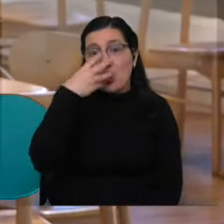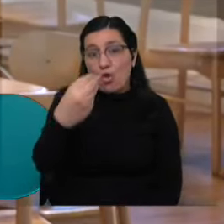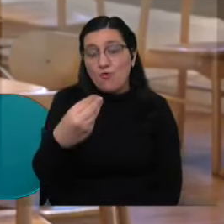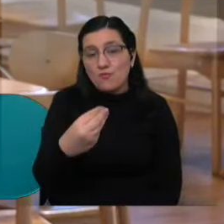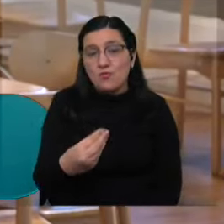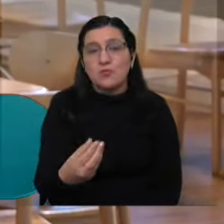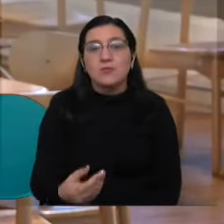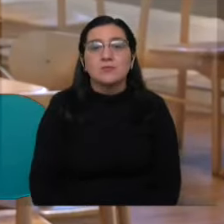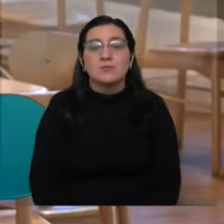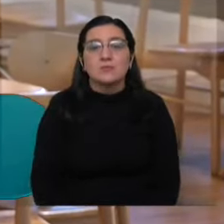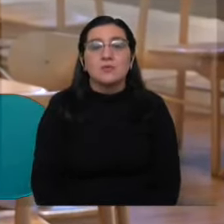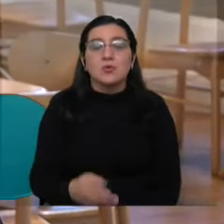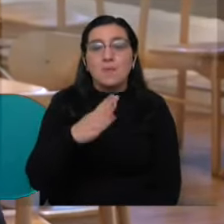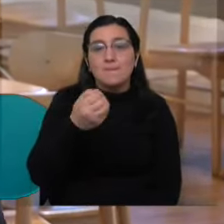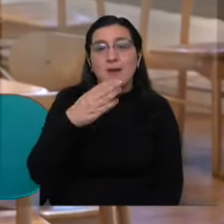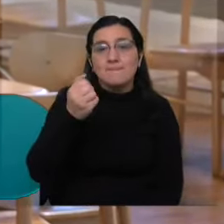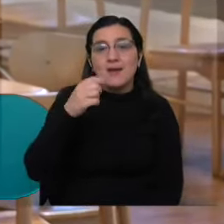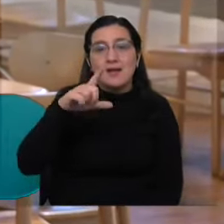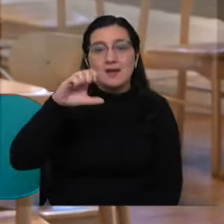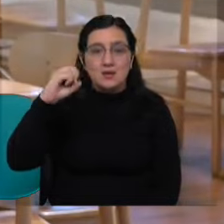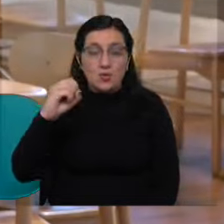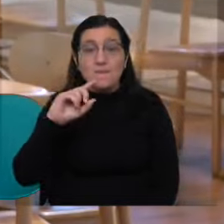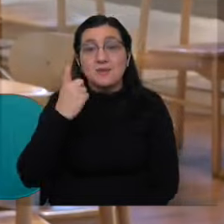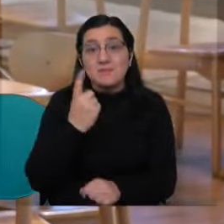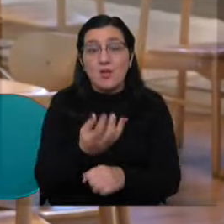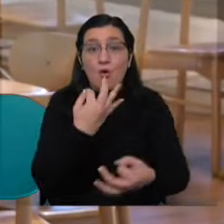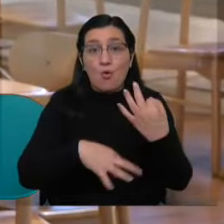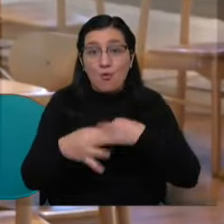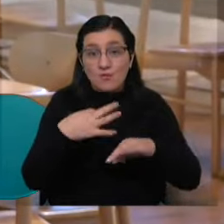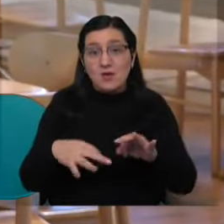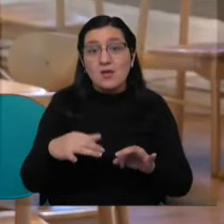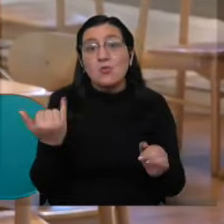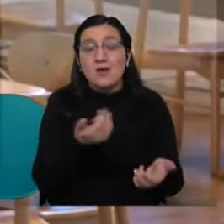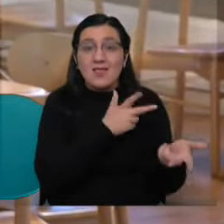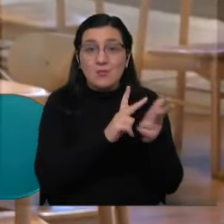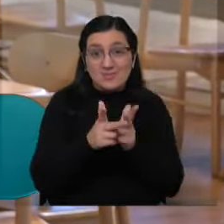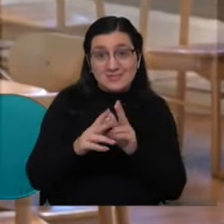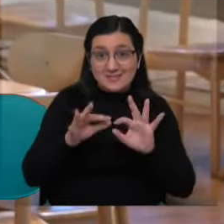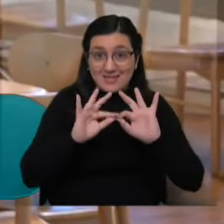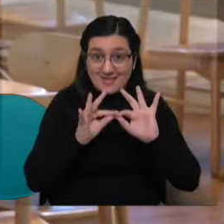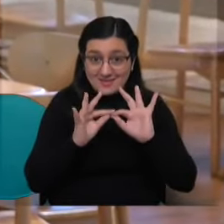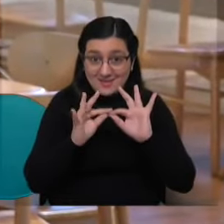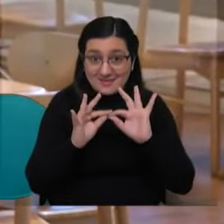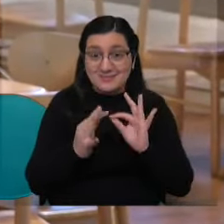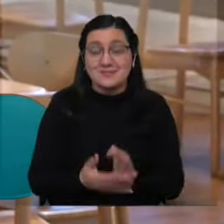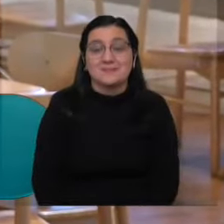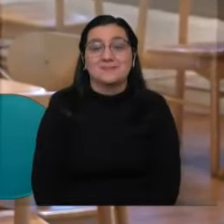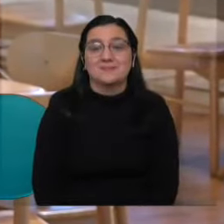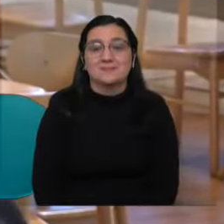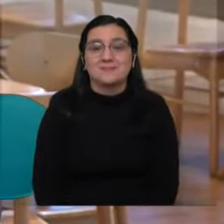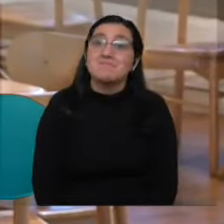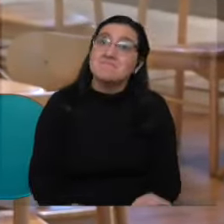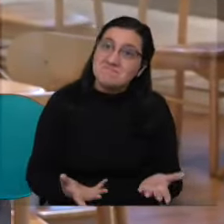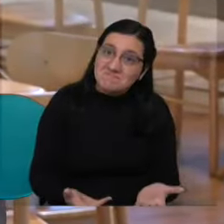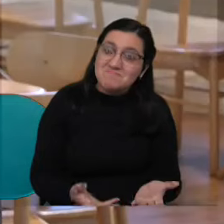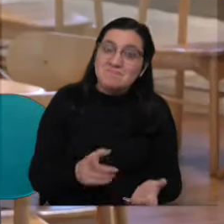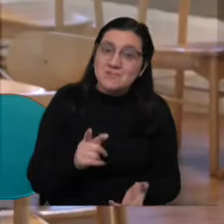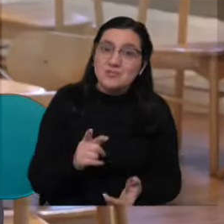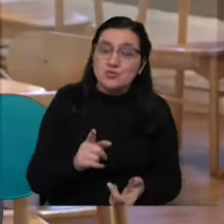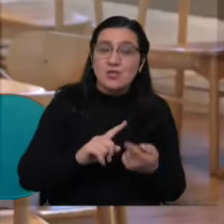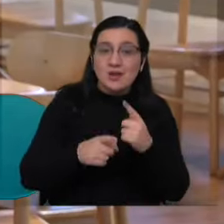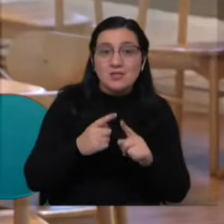compuesta en escena de Andrés papá Leo primera obra de La Banda Sinfónica con lenguaje de señas incluido en la puesta en escena de la ahora dijimos bueno eso tiene